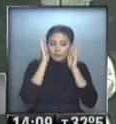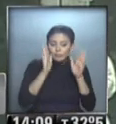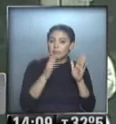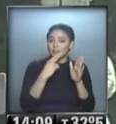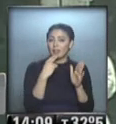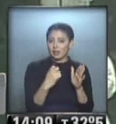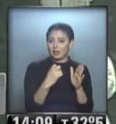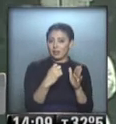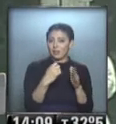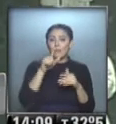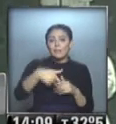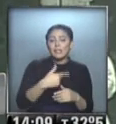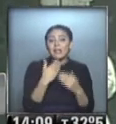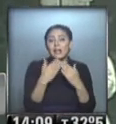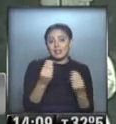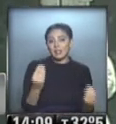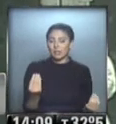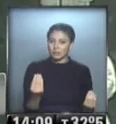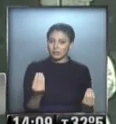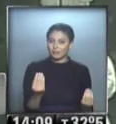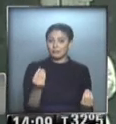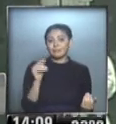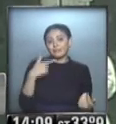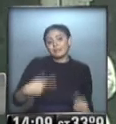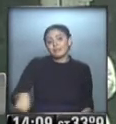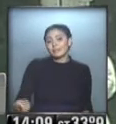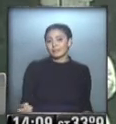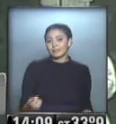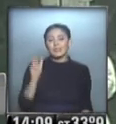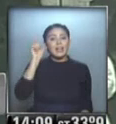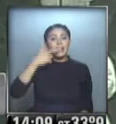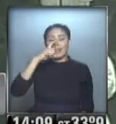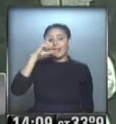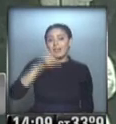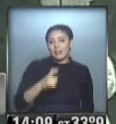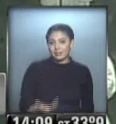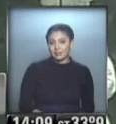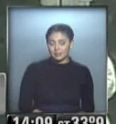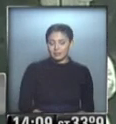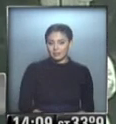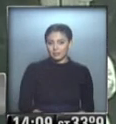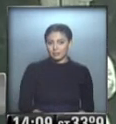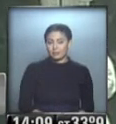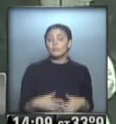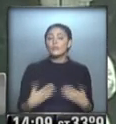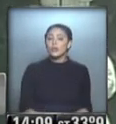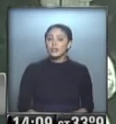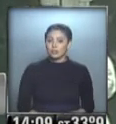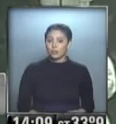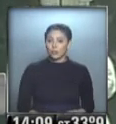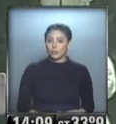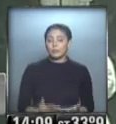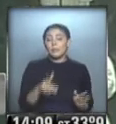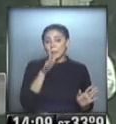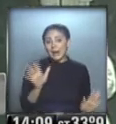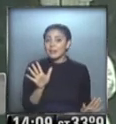energética depende fundamentalmente de los combustibles hidrocarburíferos. Entonces,